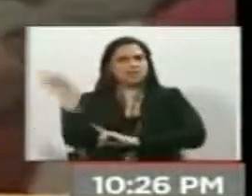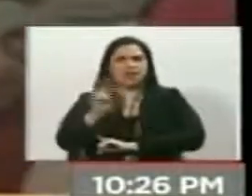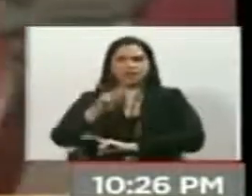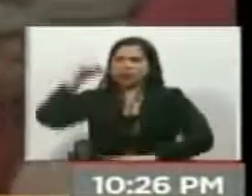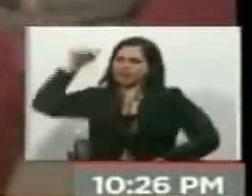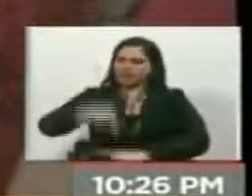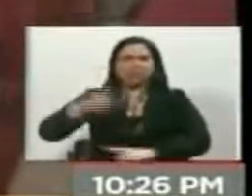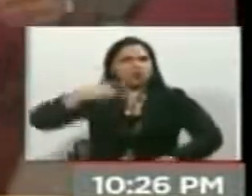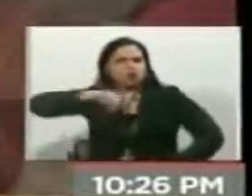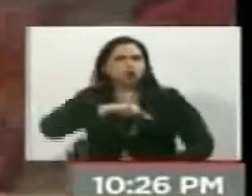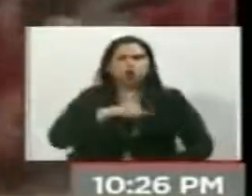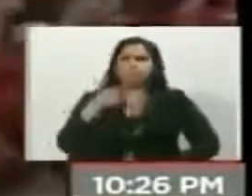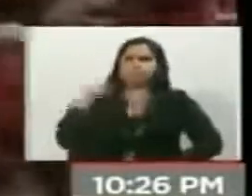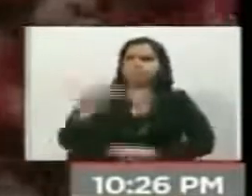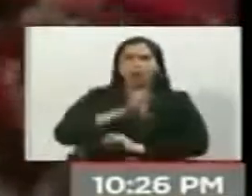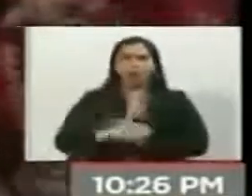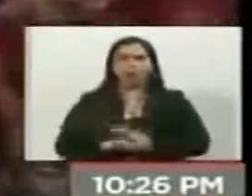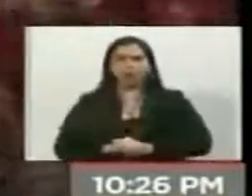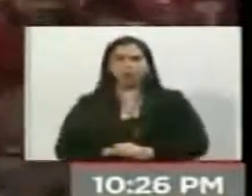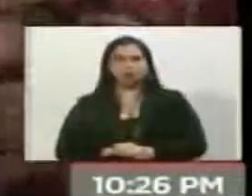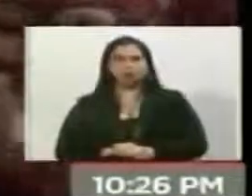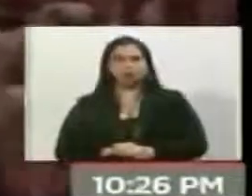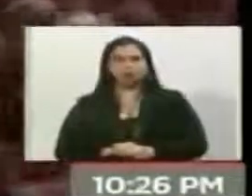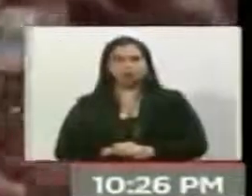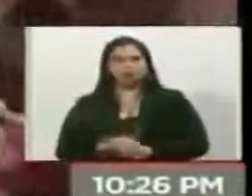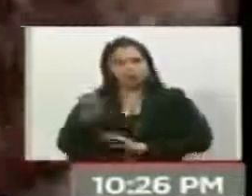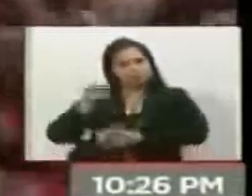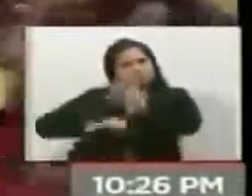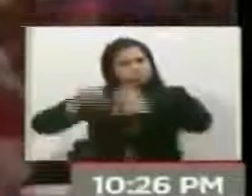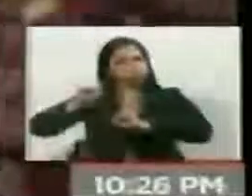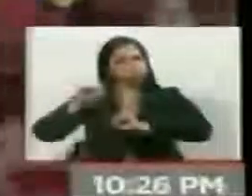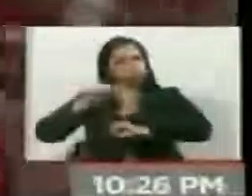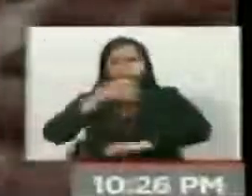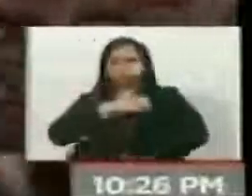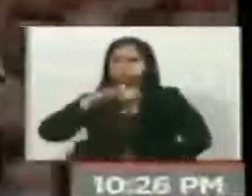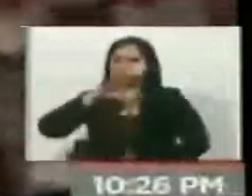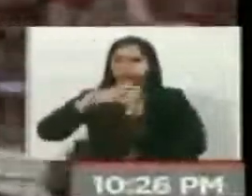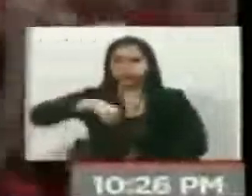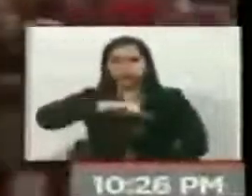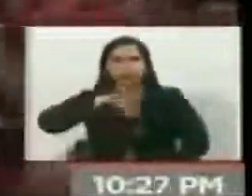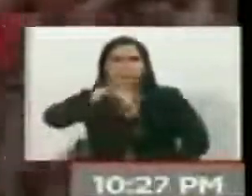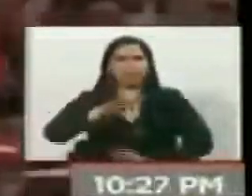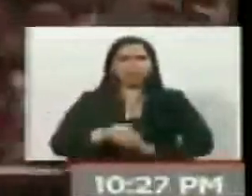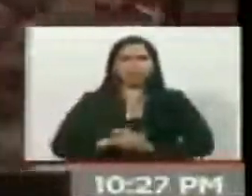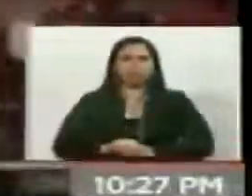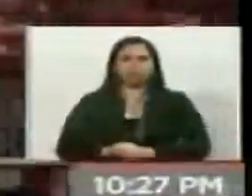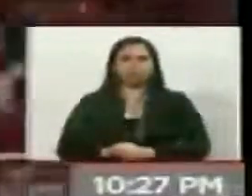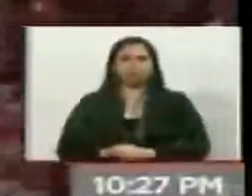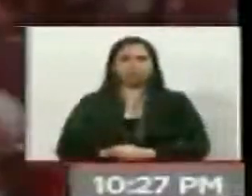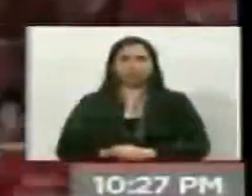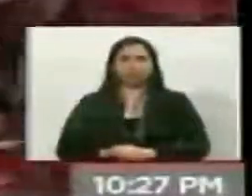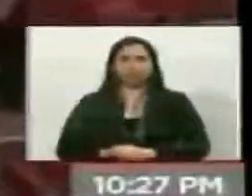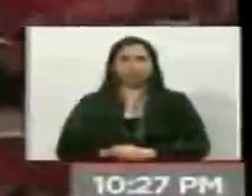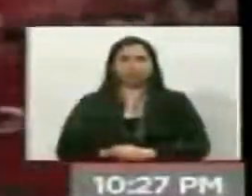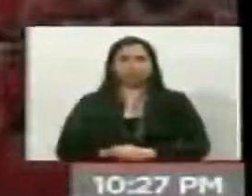aquí moriremos defendiendo la soberanía de nuestra patria.